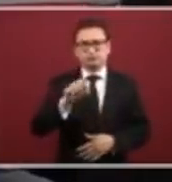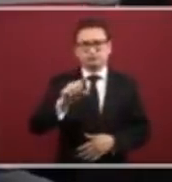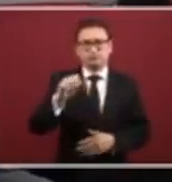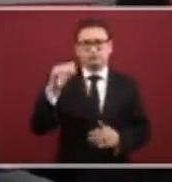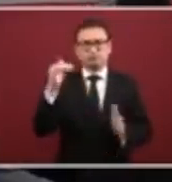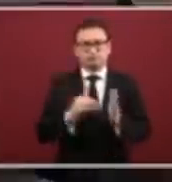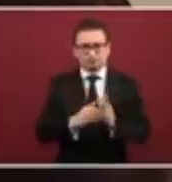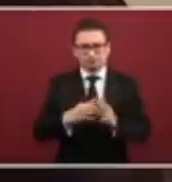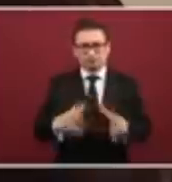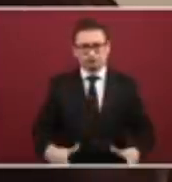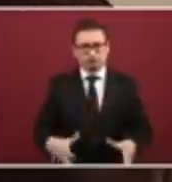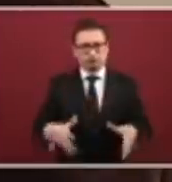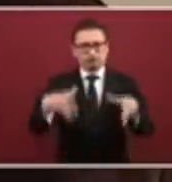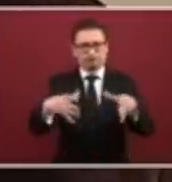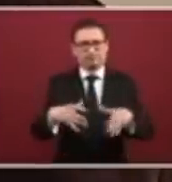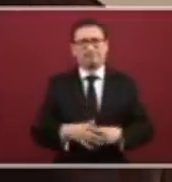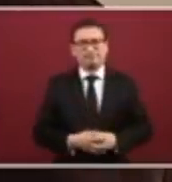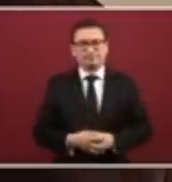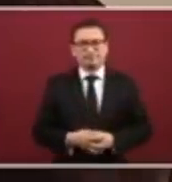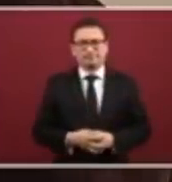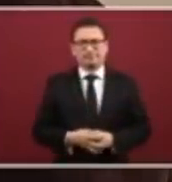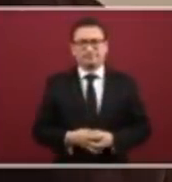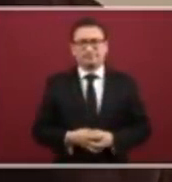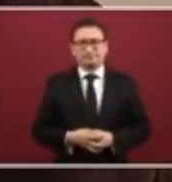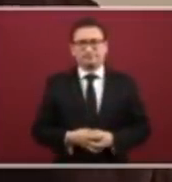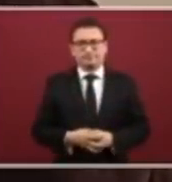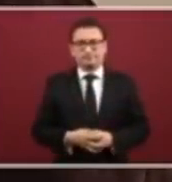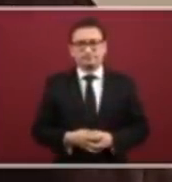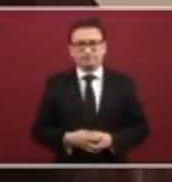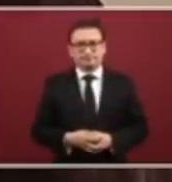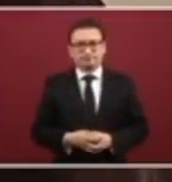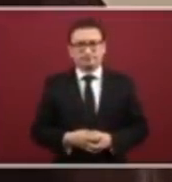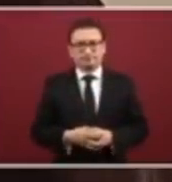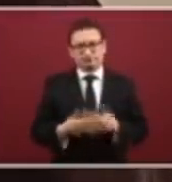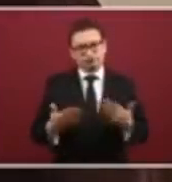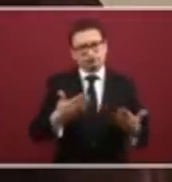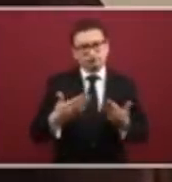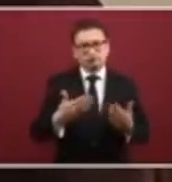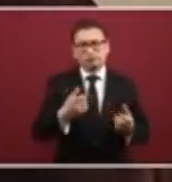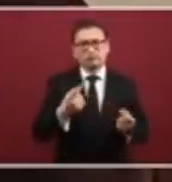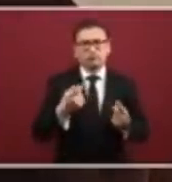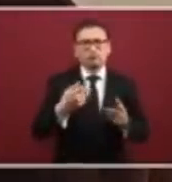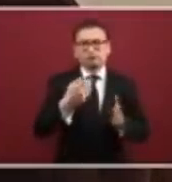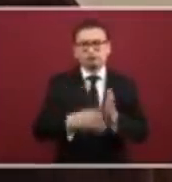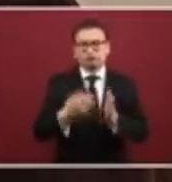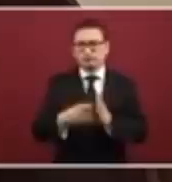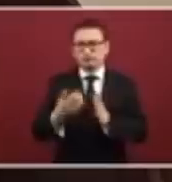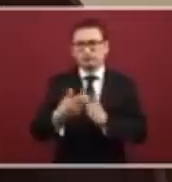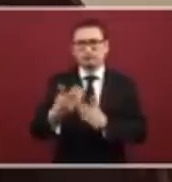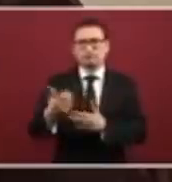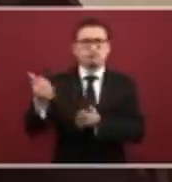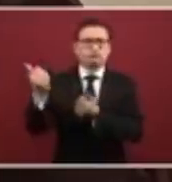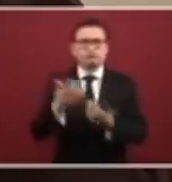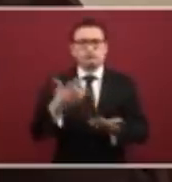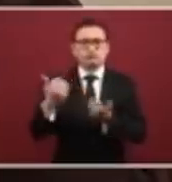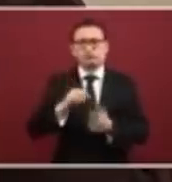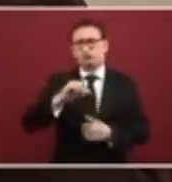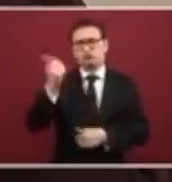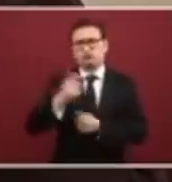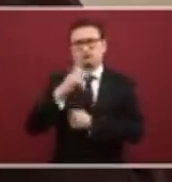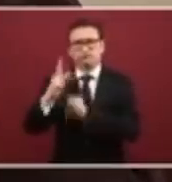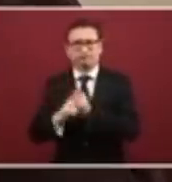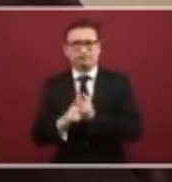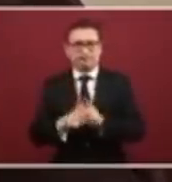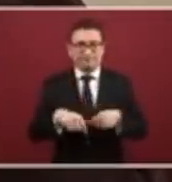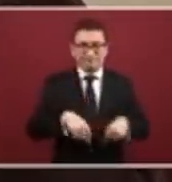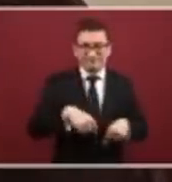barriles. El diferencial se cubrió con importaciones, poniendo en riesgo la seguridad energética del